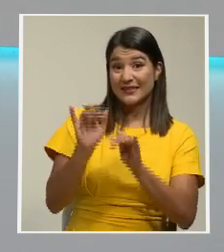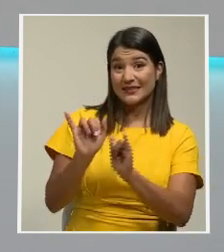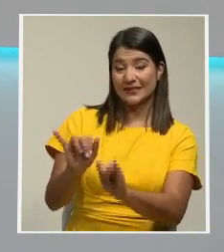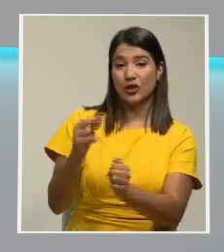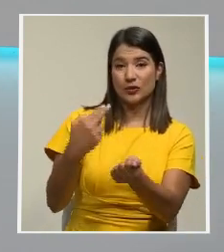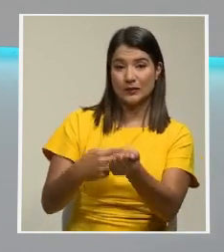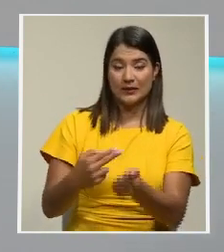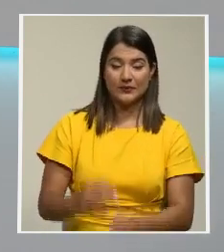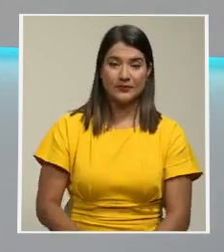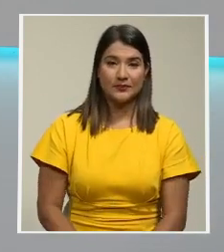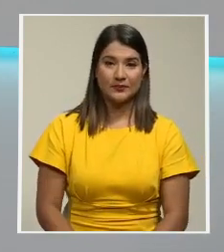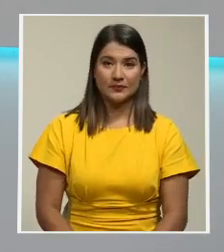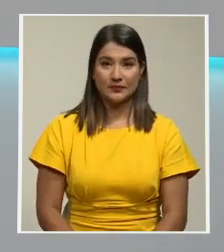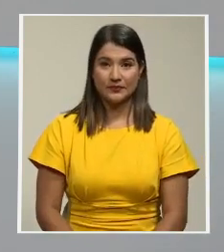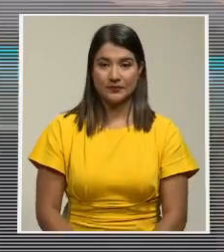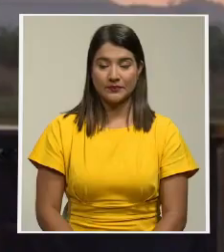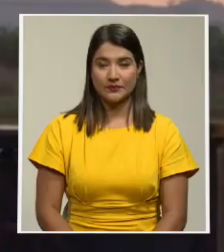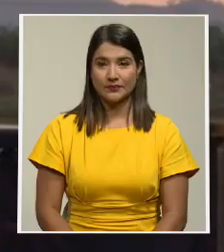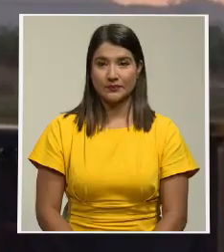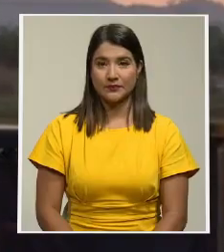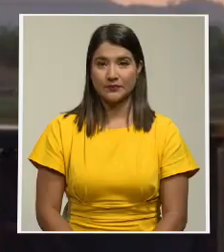hospitalizados.